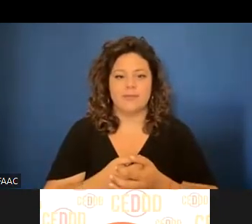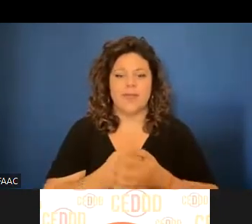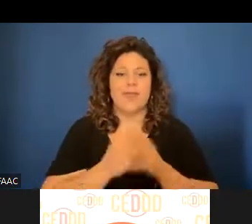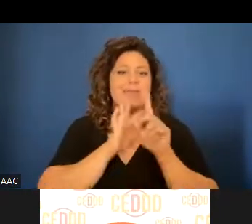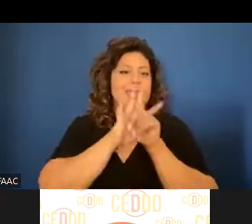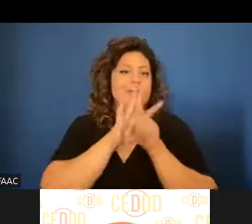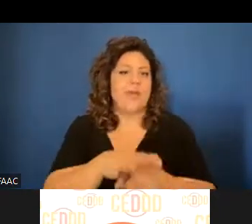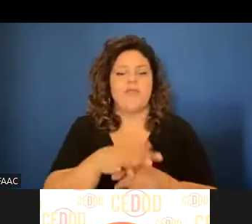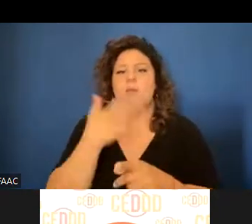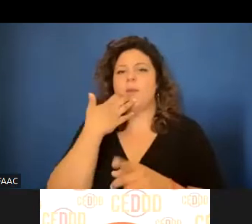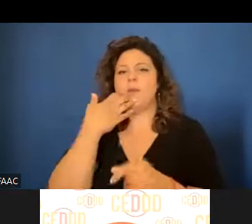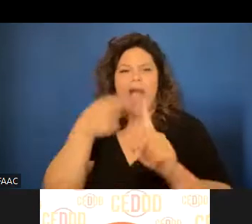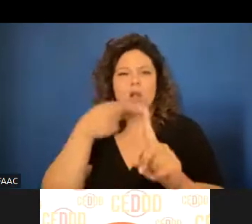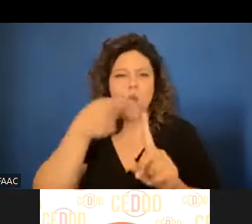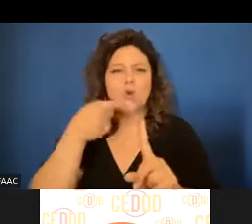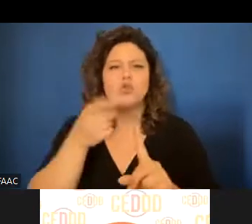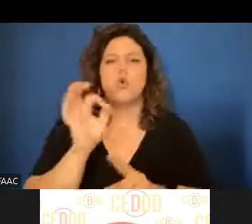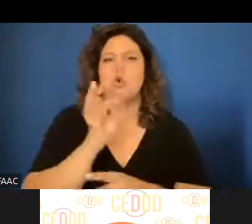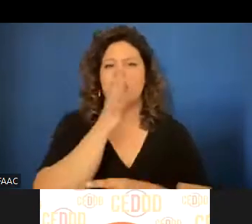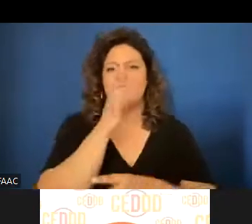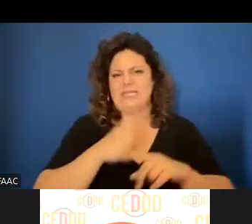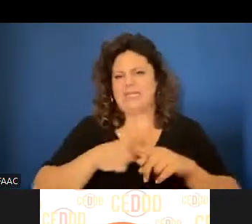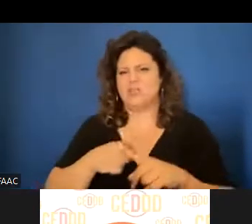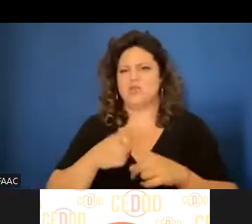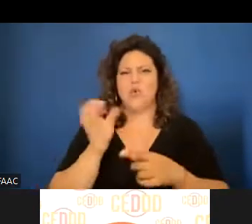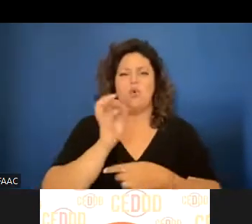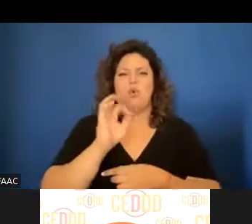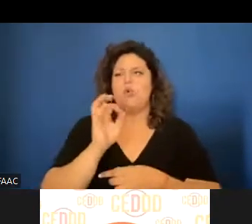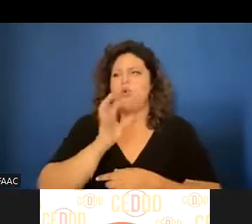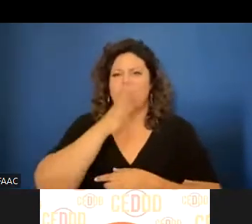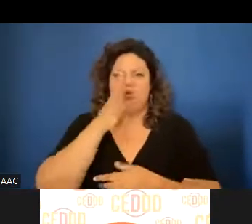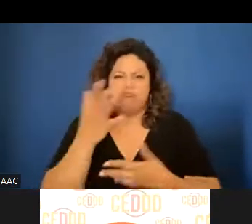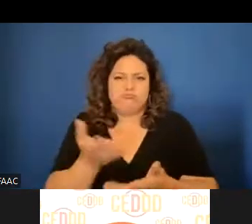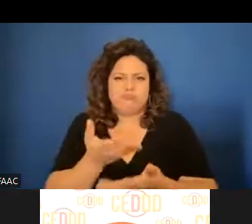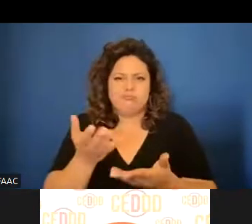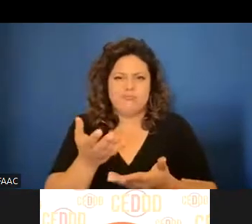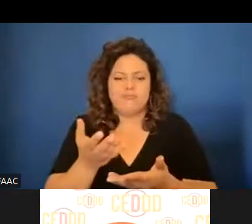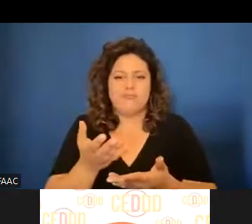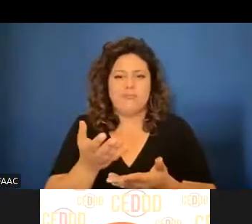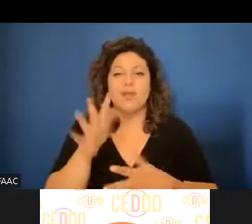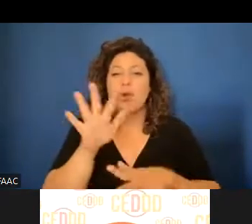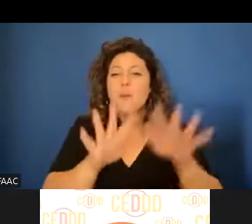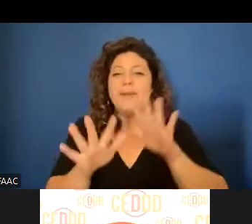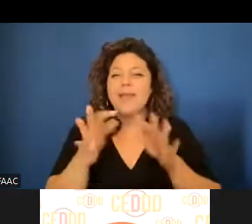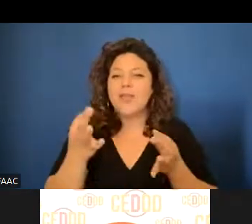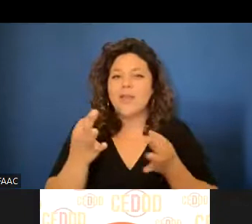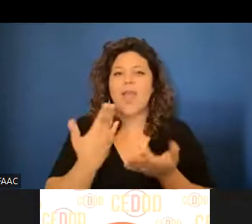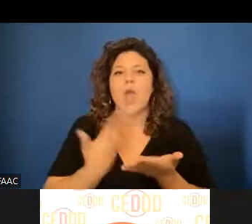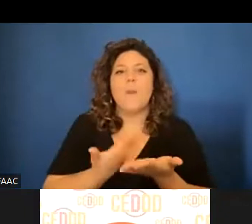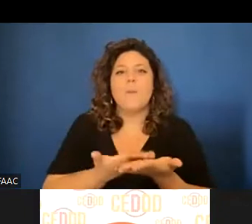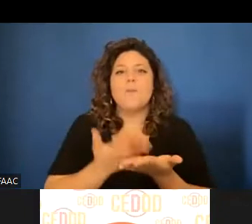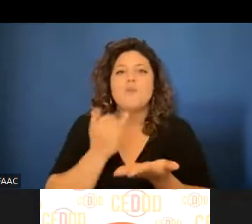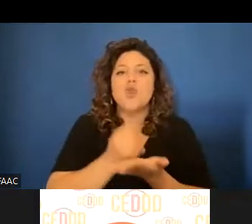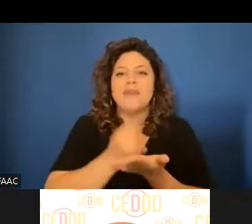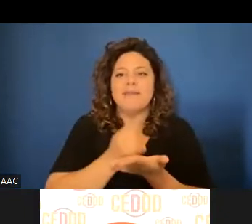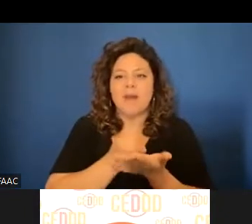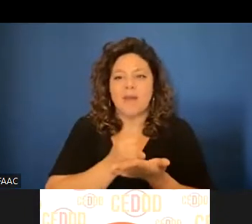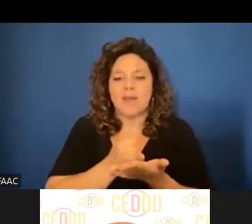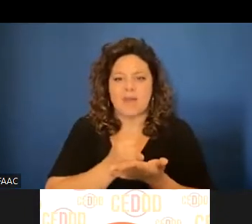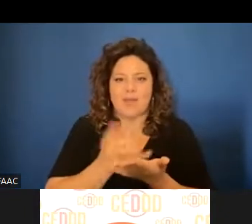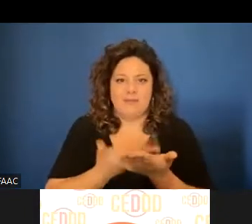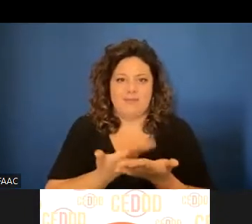ya nos están planteando alguna pregunta y os animamos a realizar todas las que queráis vía chat. Al